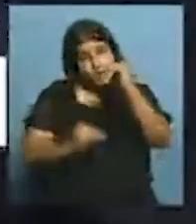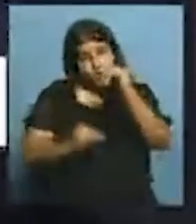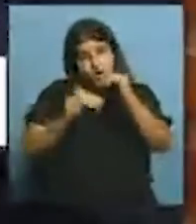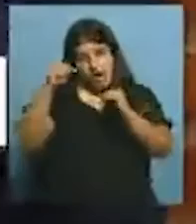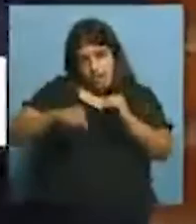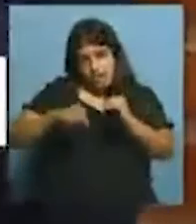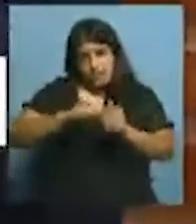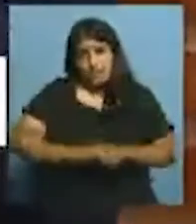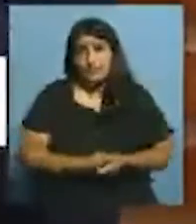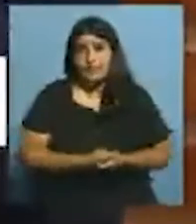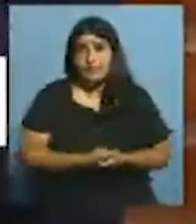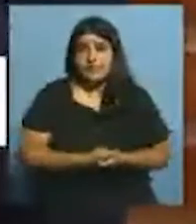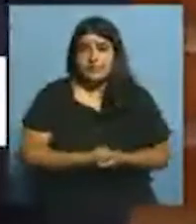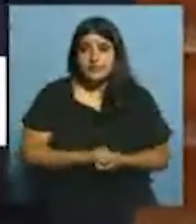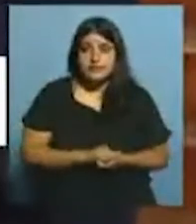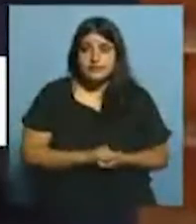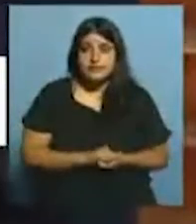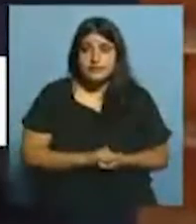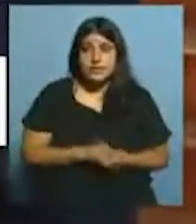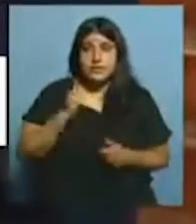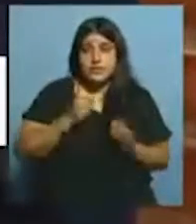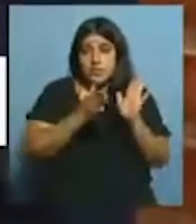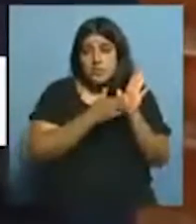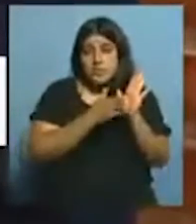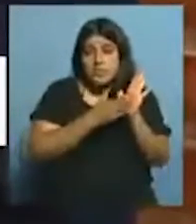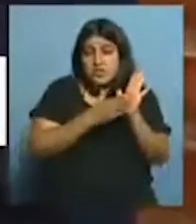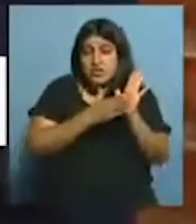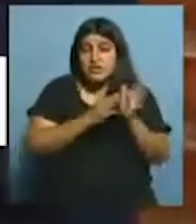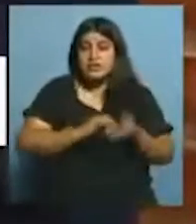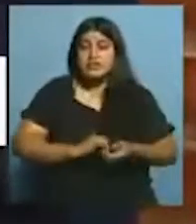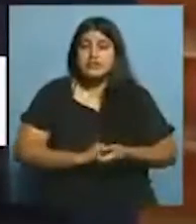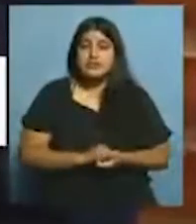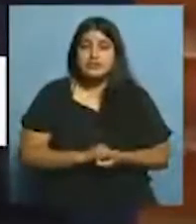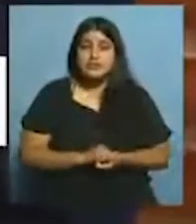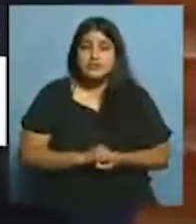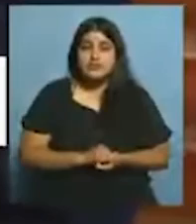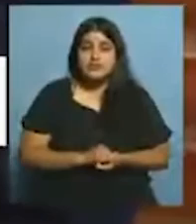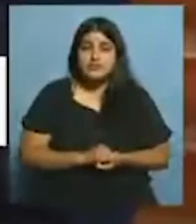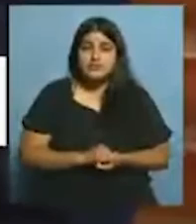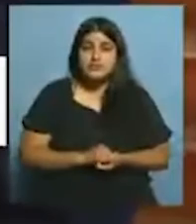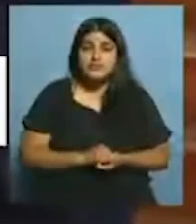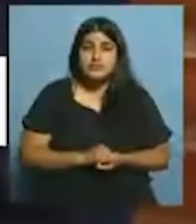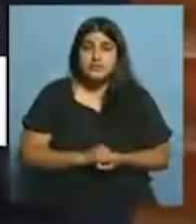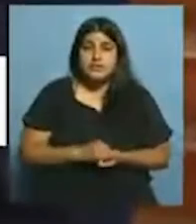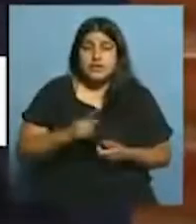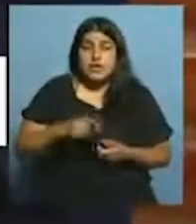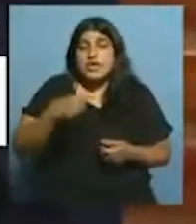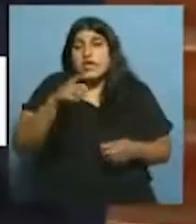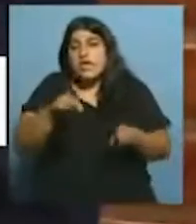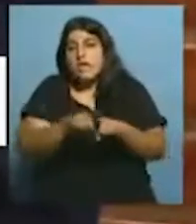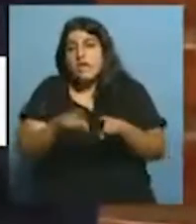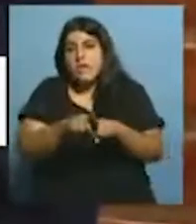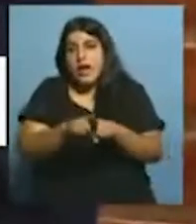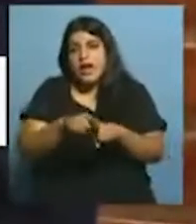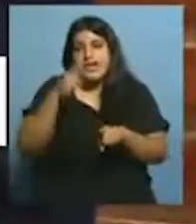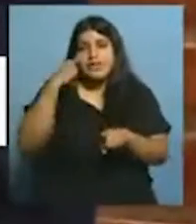Sí, esto está demostrado empíricamente, ¿no? Así todo no es lo ideal. Lo ideal sería